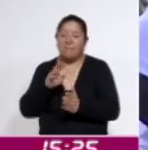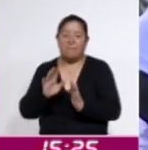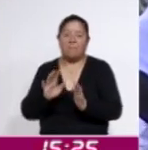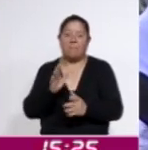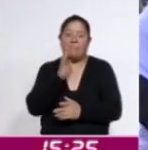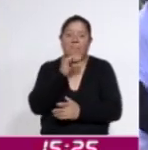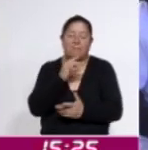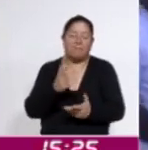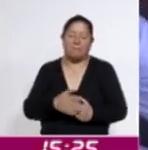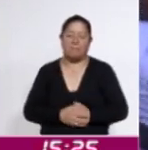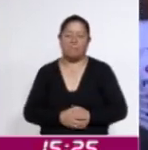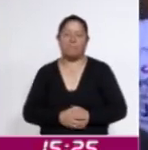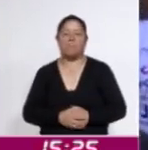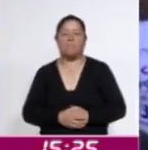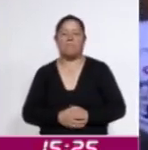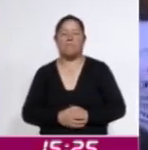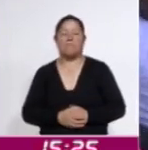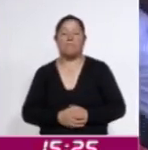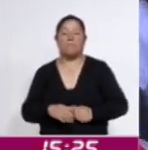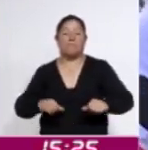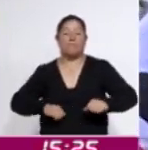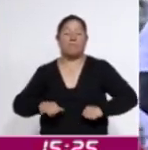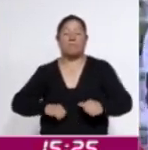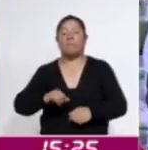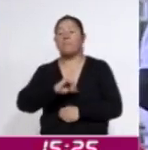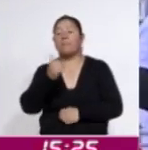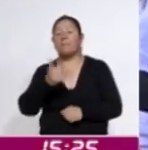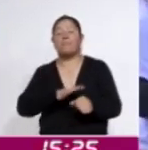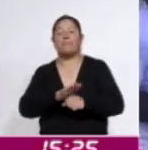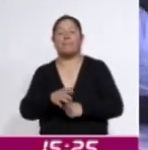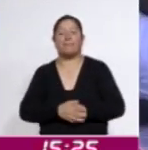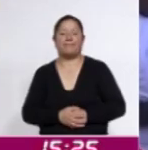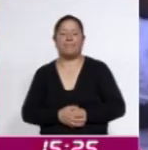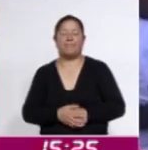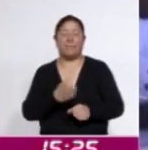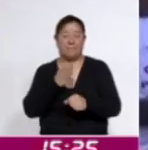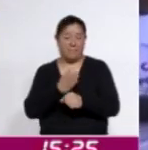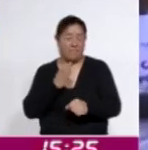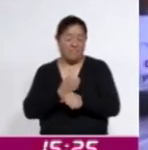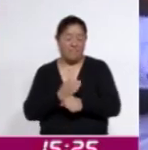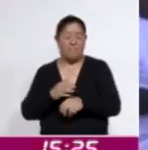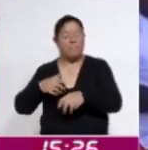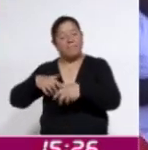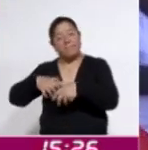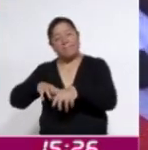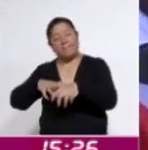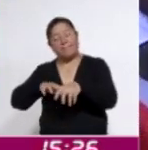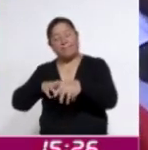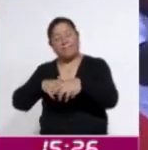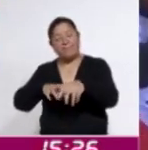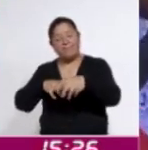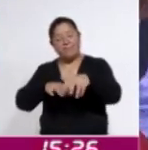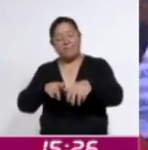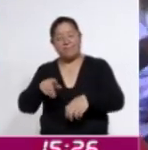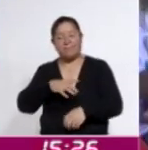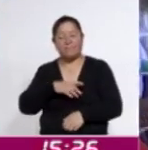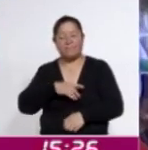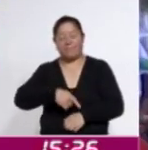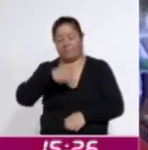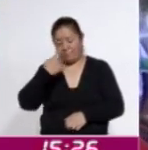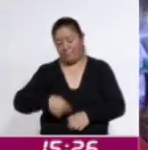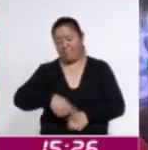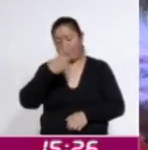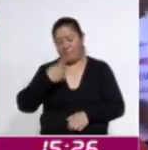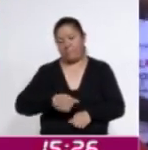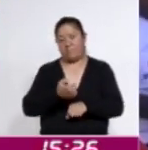realiza aparte de caminar? Pues no, ahorita nada más caminar, por la circulación y ya. También